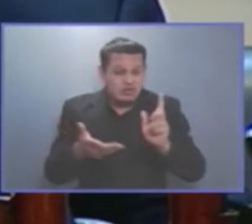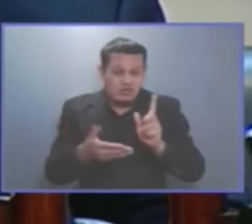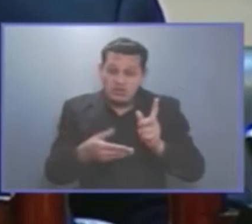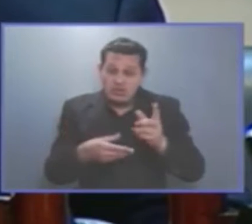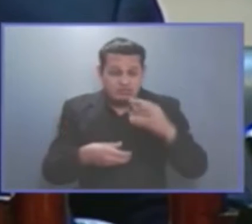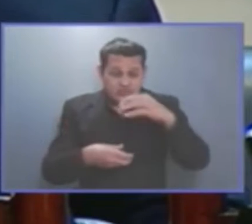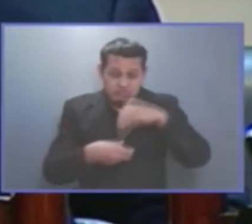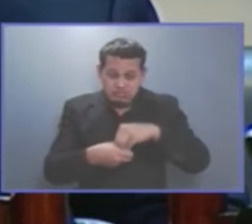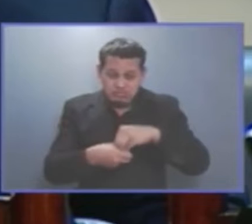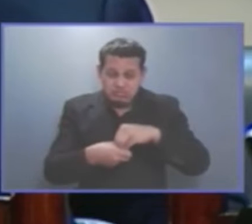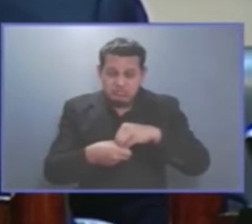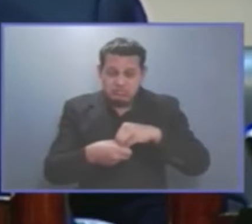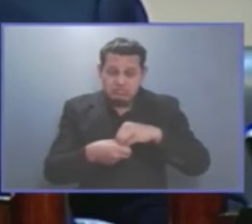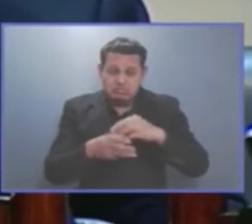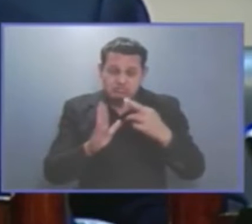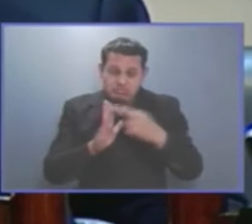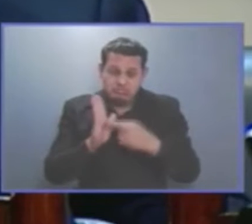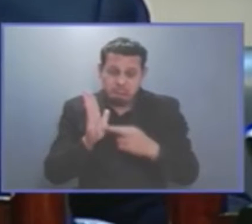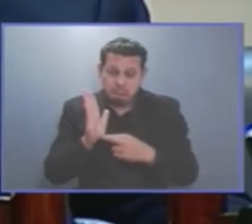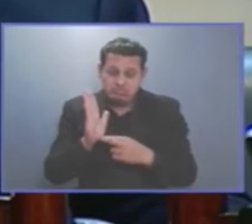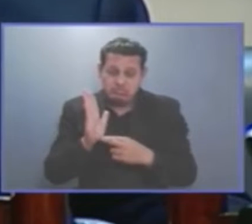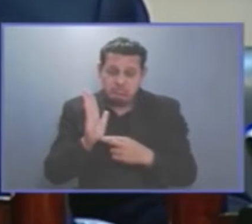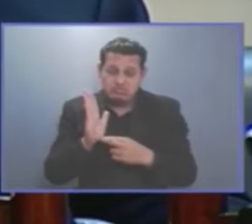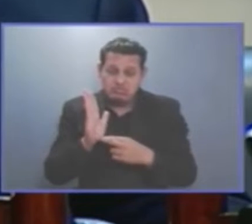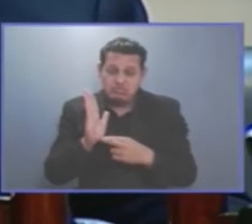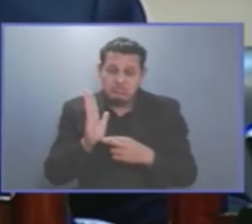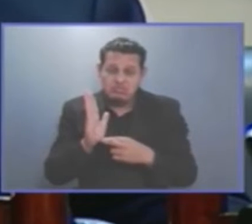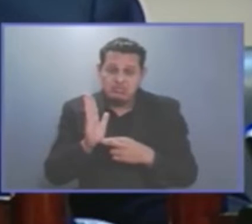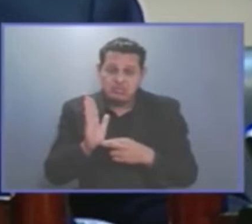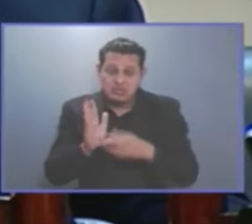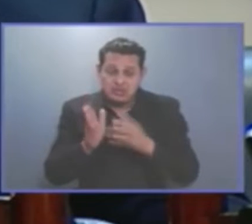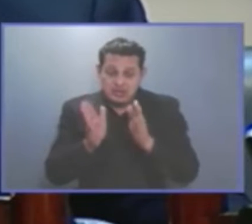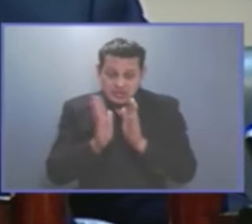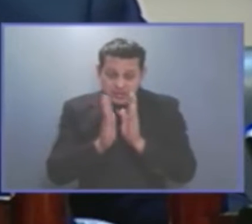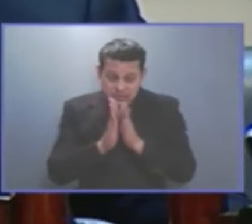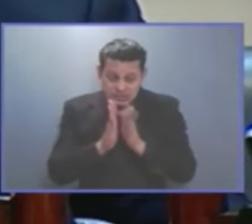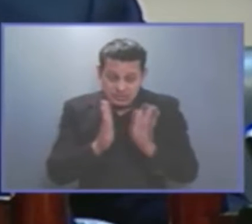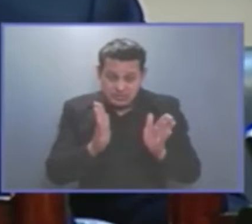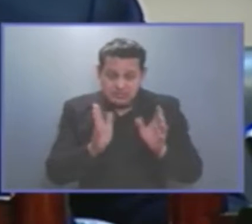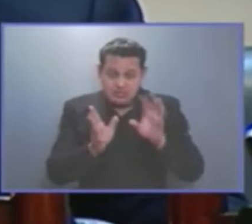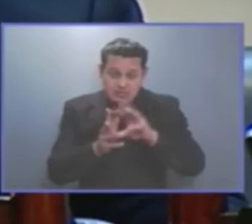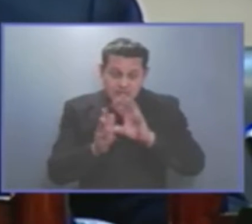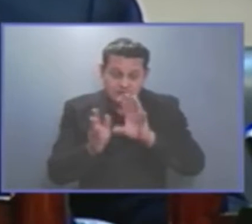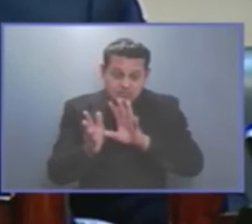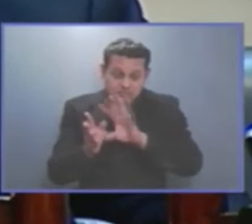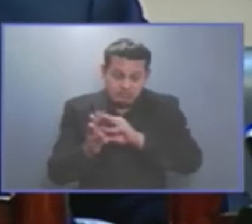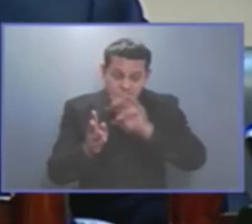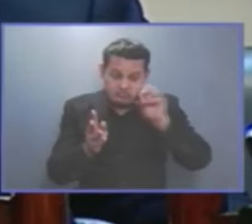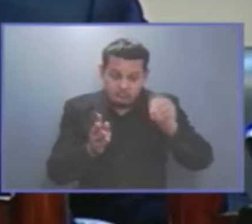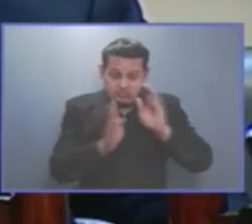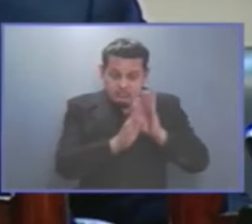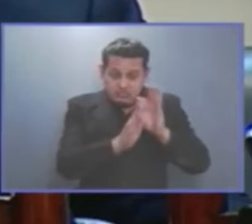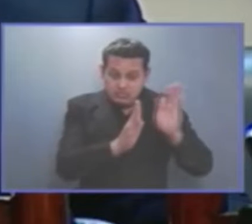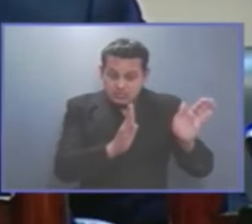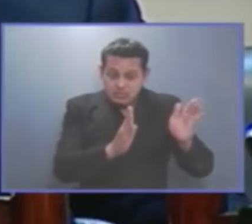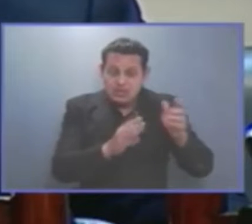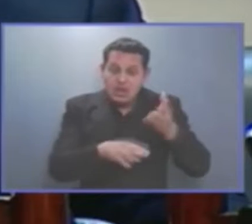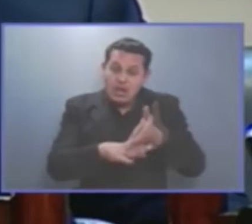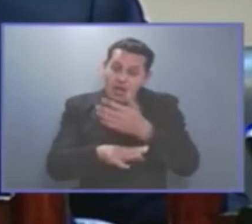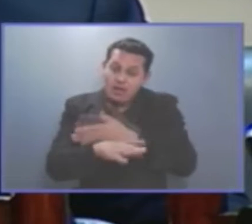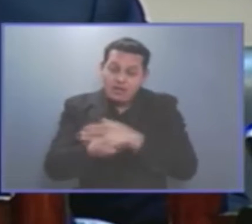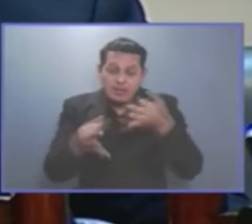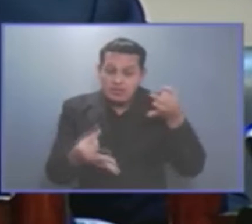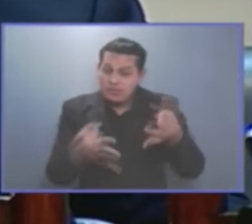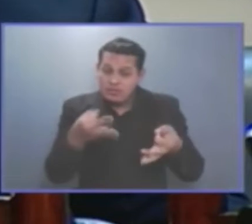lugar a formación de causa el expediente se archivará y el antejuicio